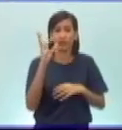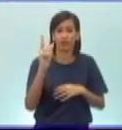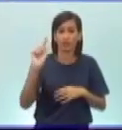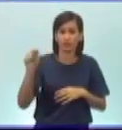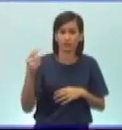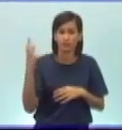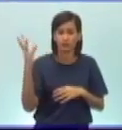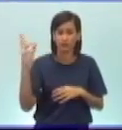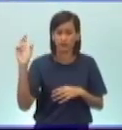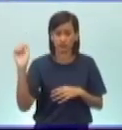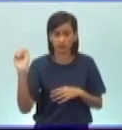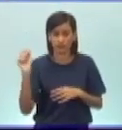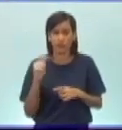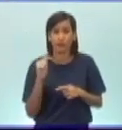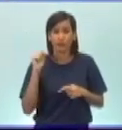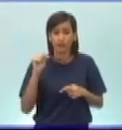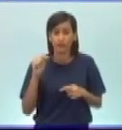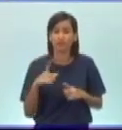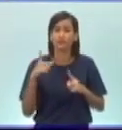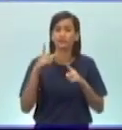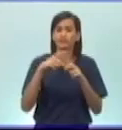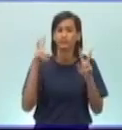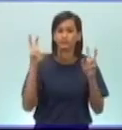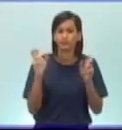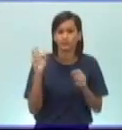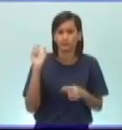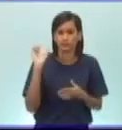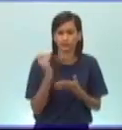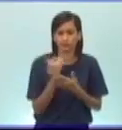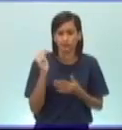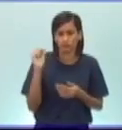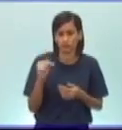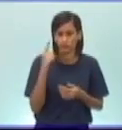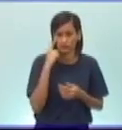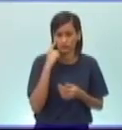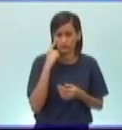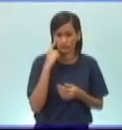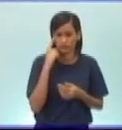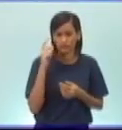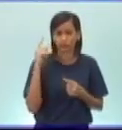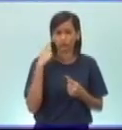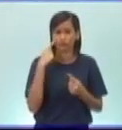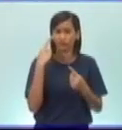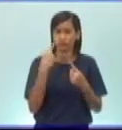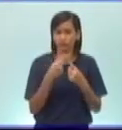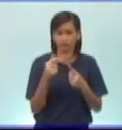eso que el tema de la clase de hoy, asimismo como su objetivo, es